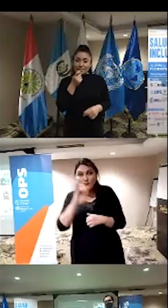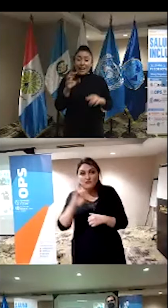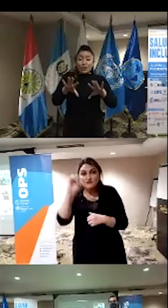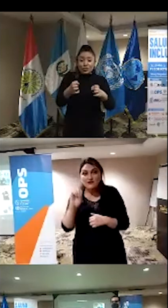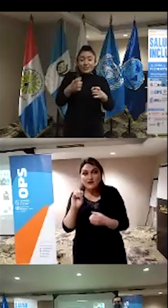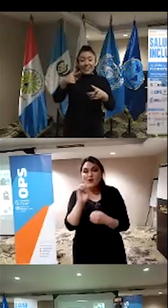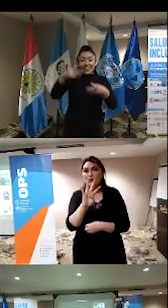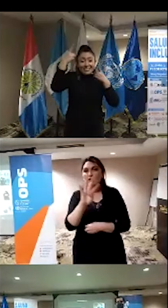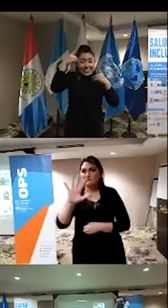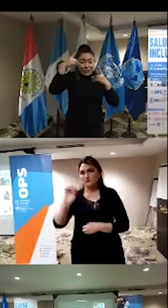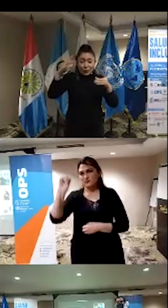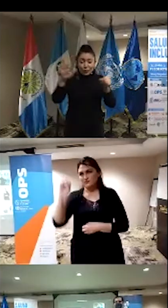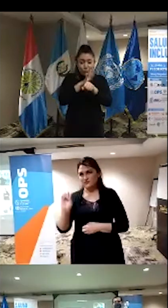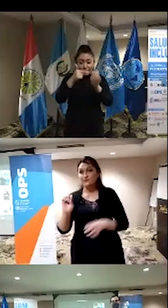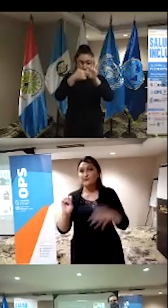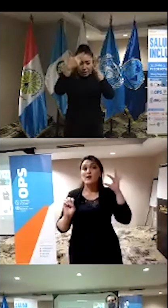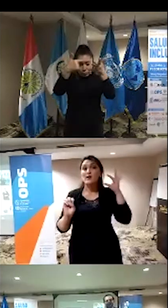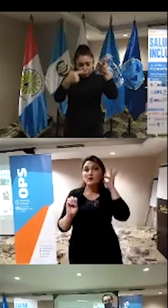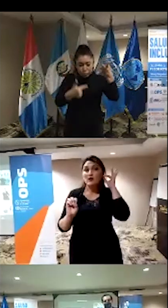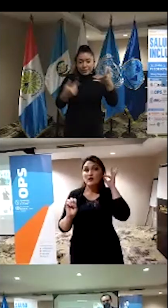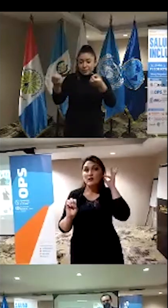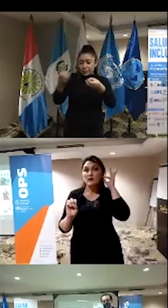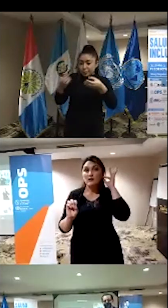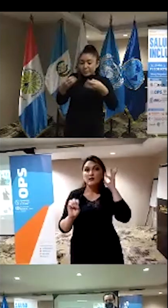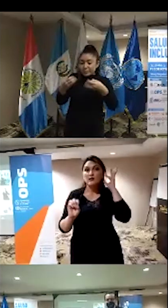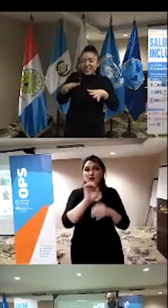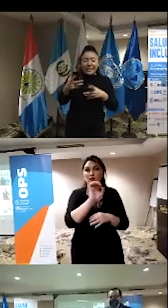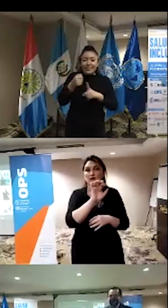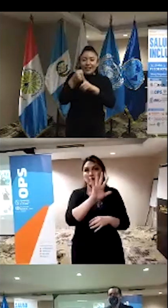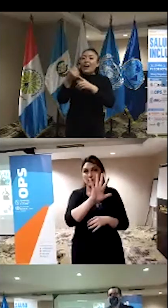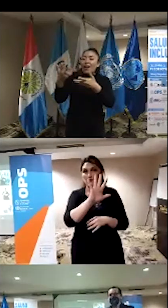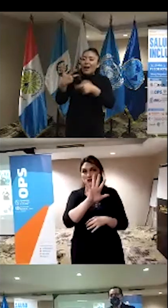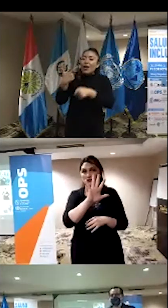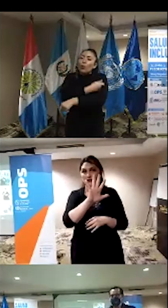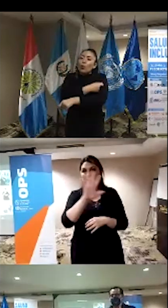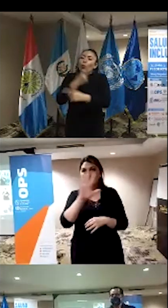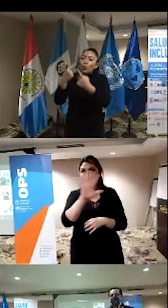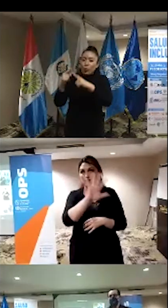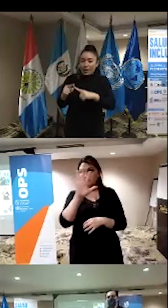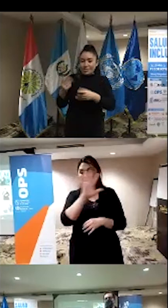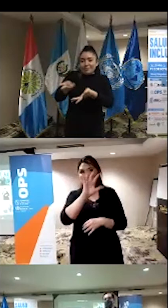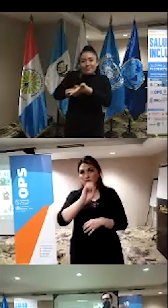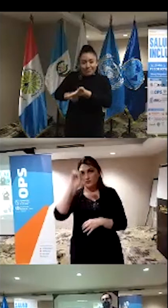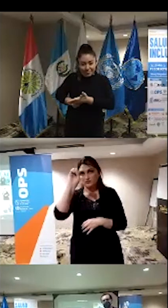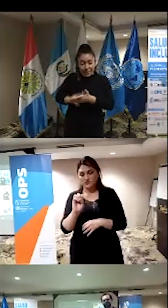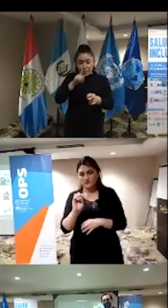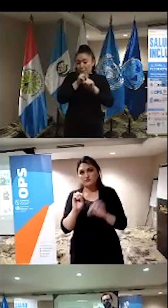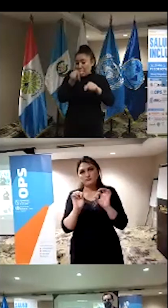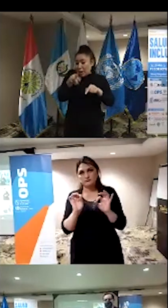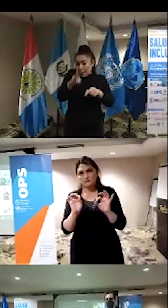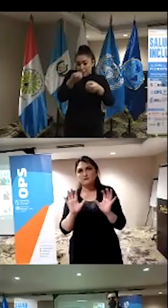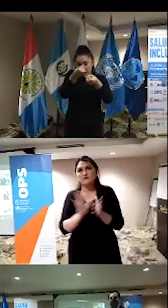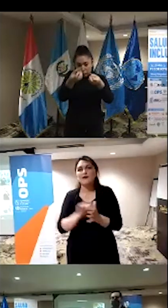brinda inmediatamente indicadores de qué está sucediendo. Y bueno, dentro de la misma desagregación